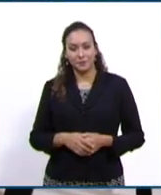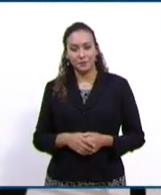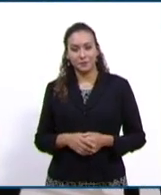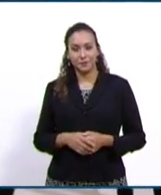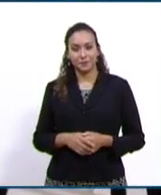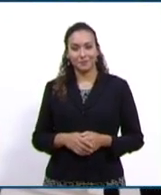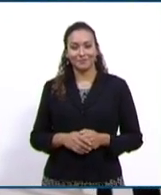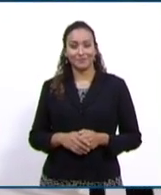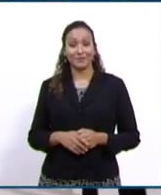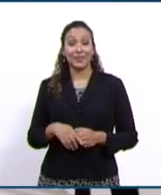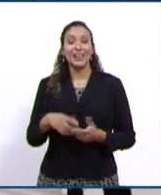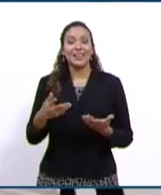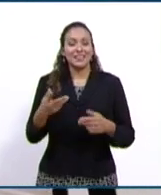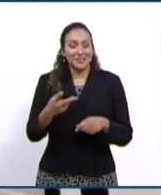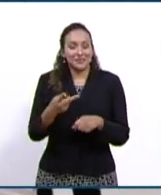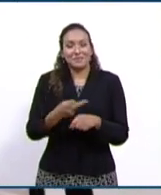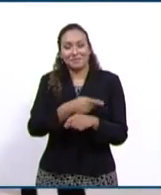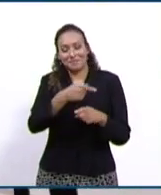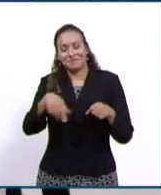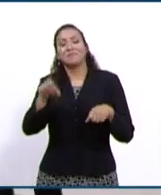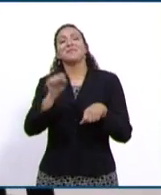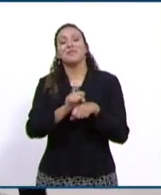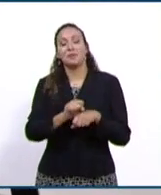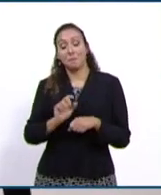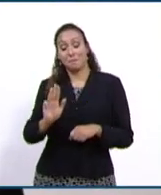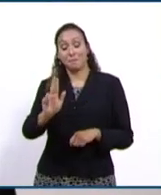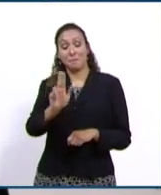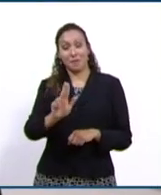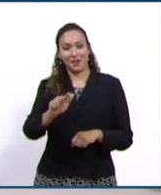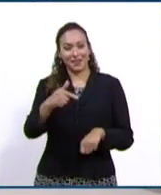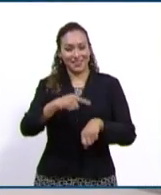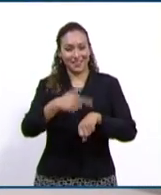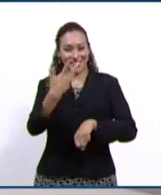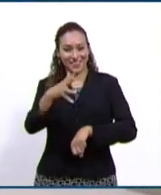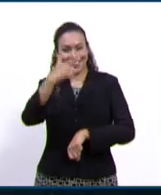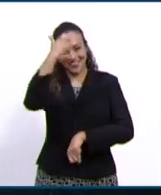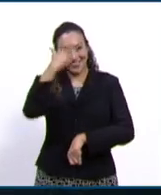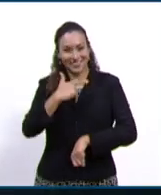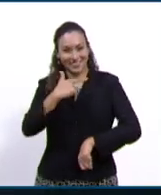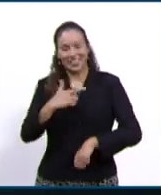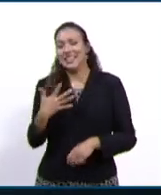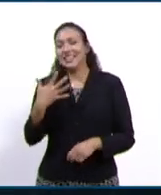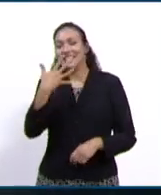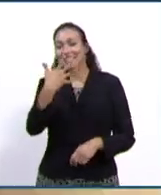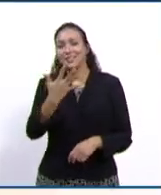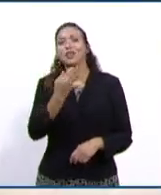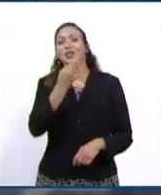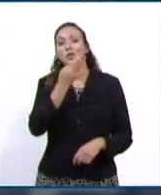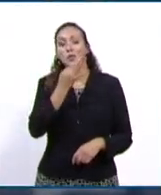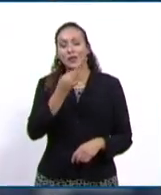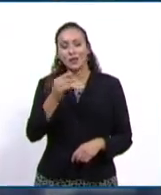Y a los estrenos de la semana le tendremos el próximo martes a las 10 de la noche con 5 minutos en